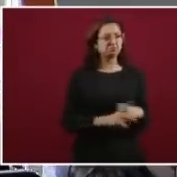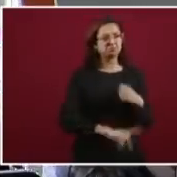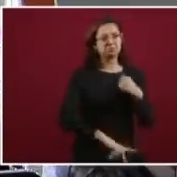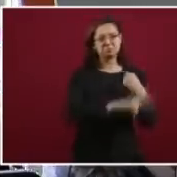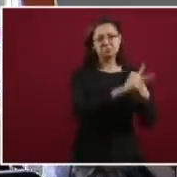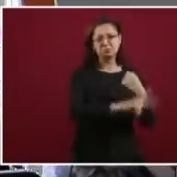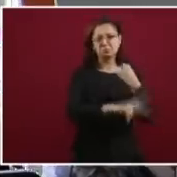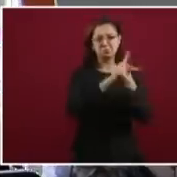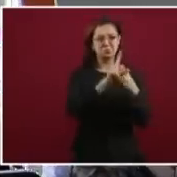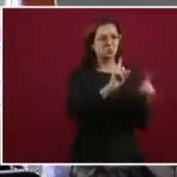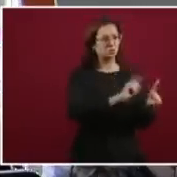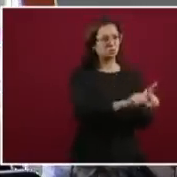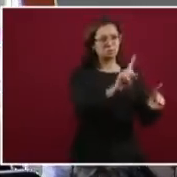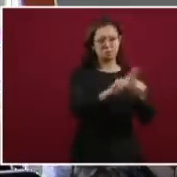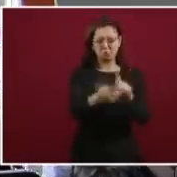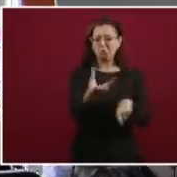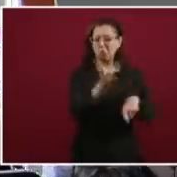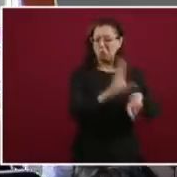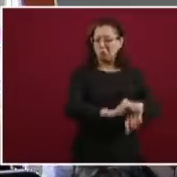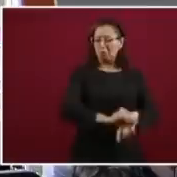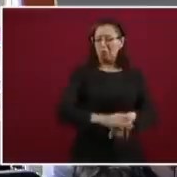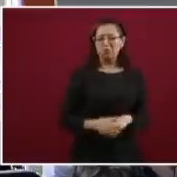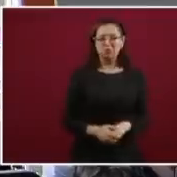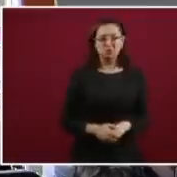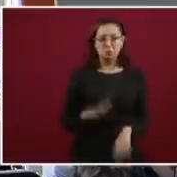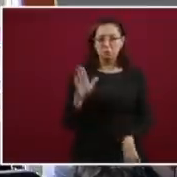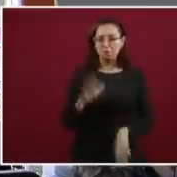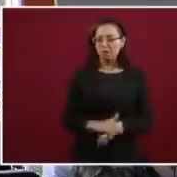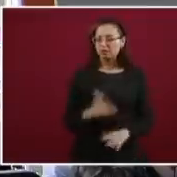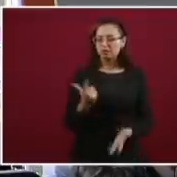de las armas más potentes más peligrosas